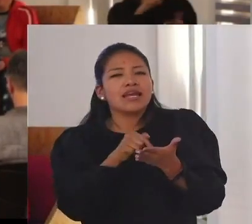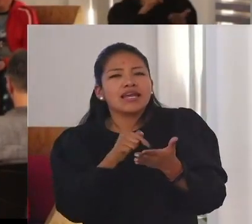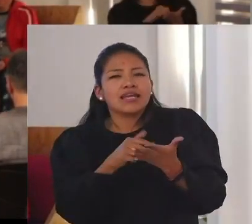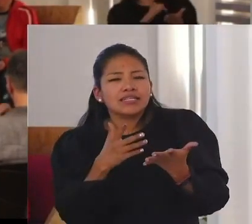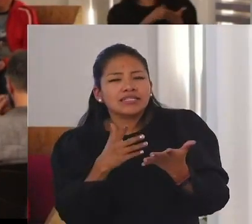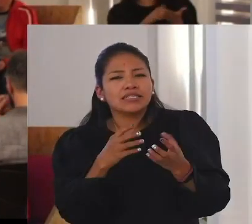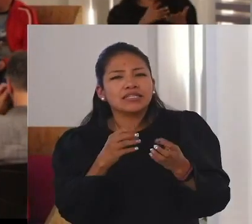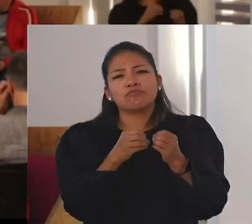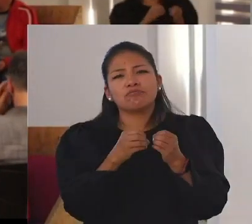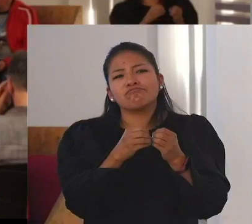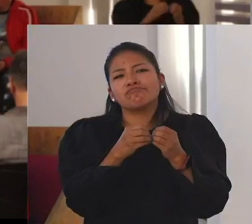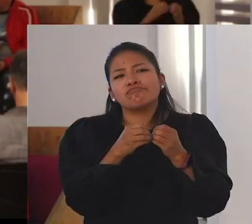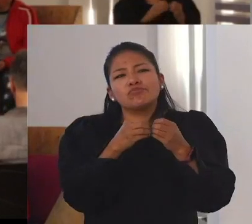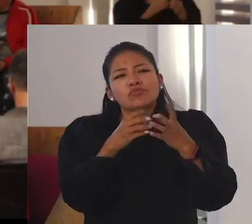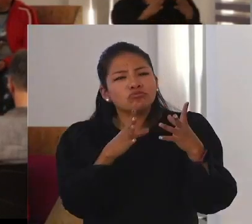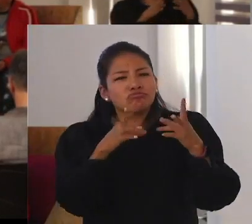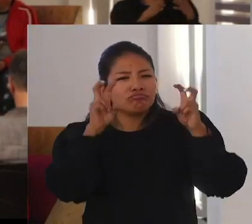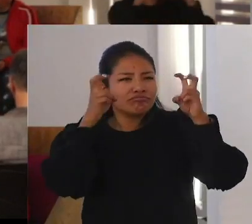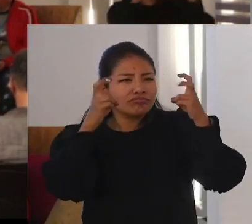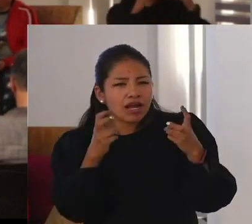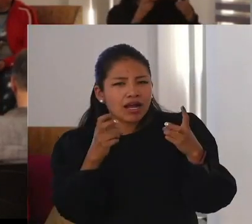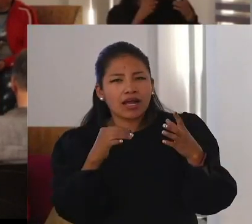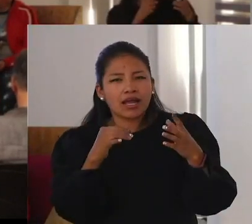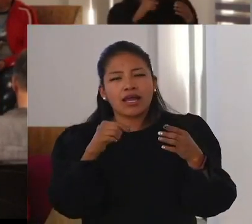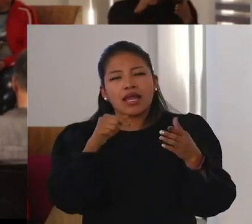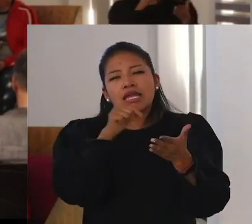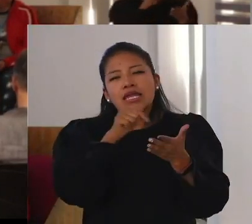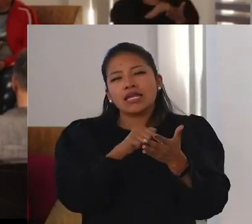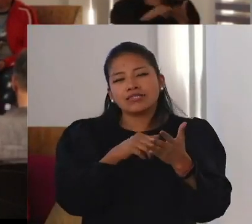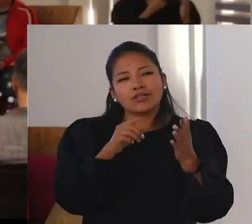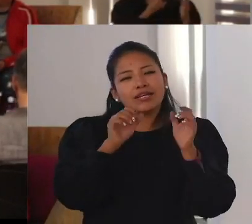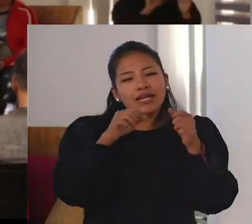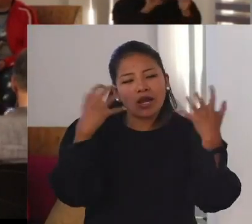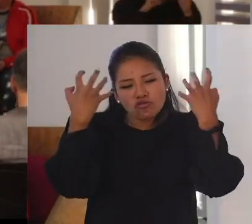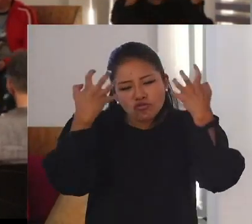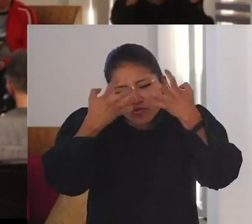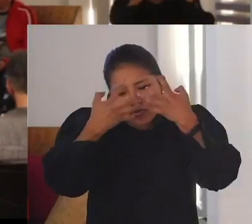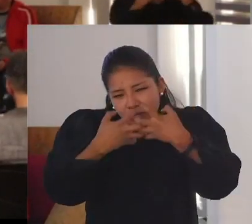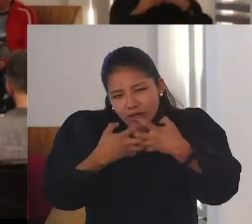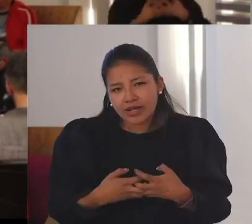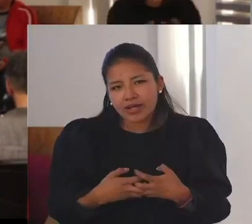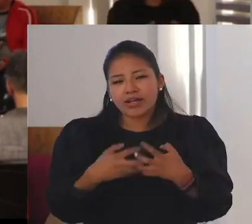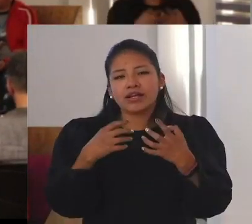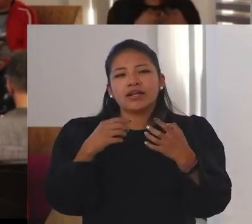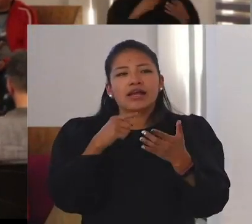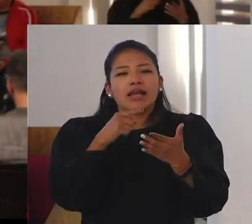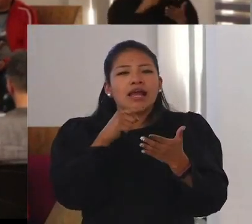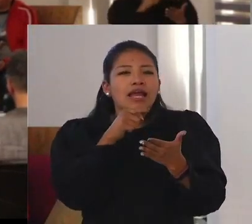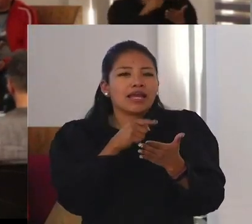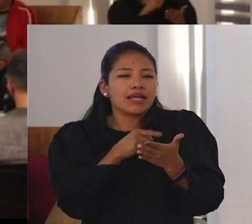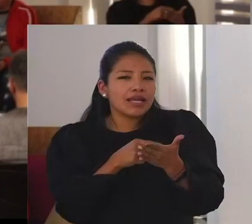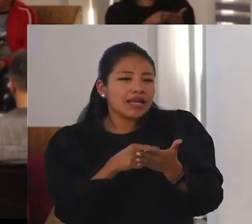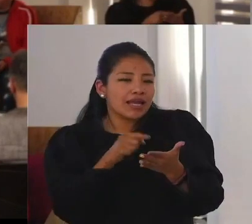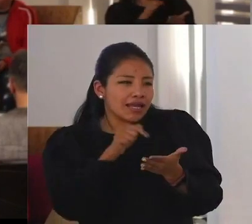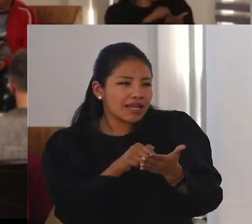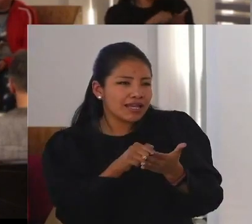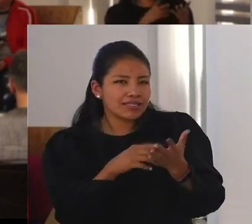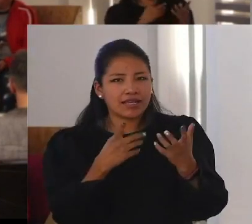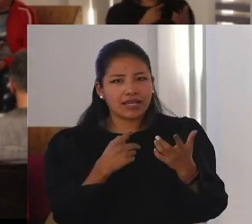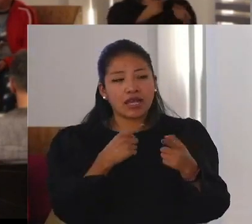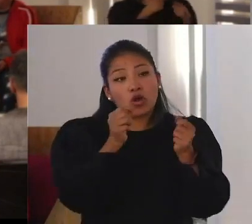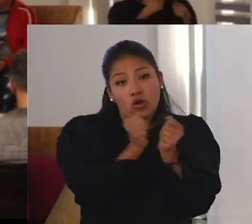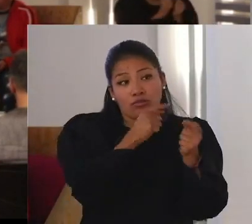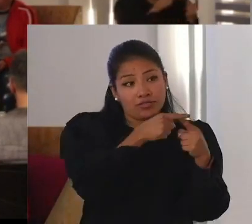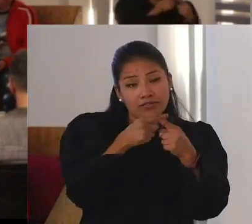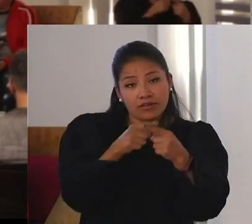un ritmo que se va haciendo armonioso convergente con sus síncopas también y yo me llamo